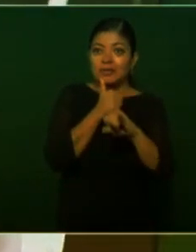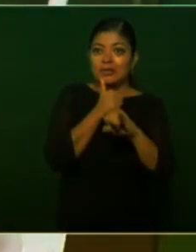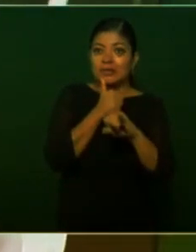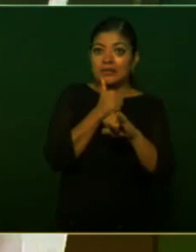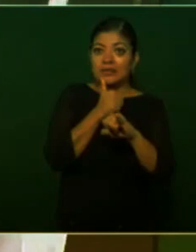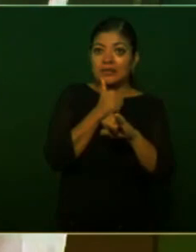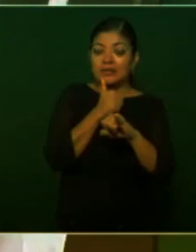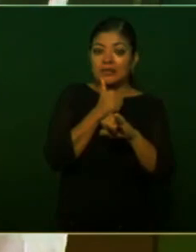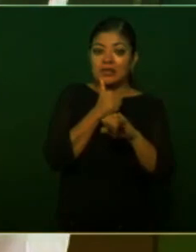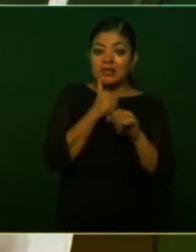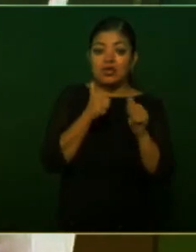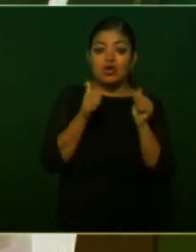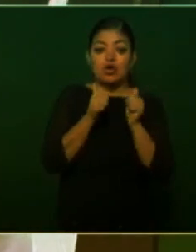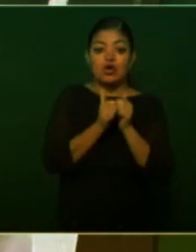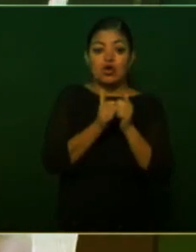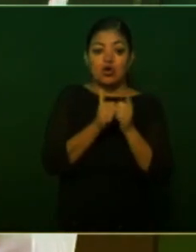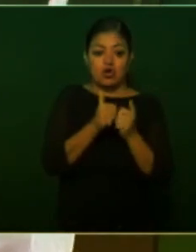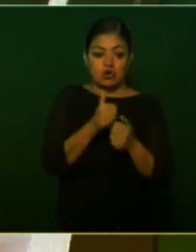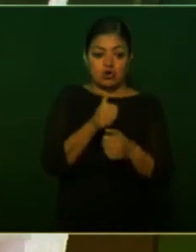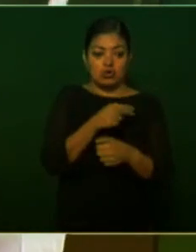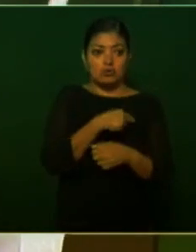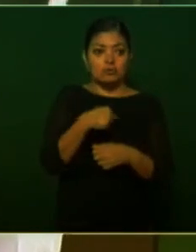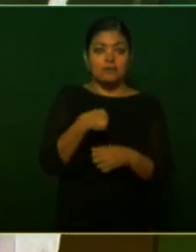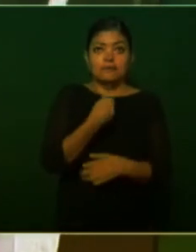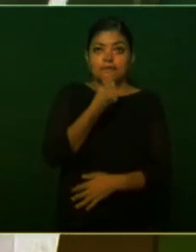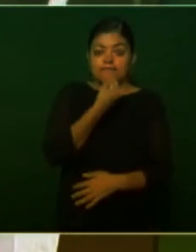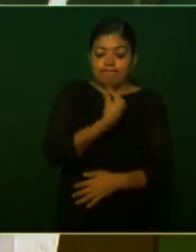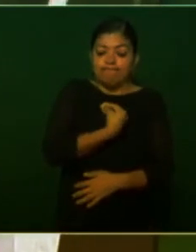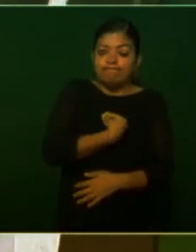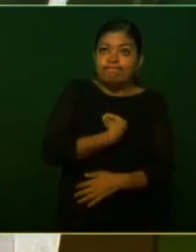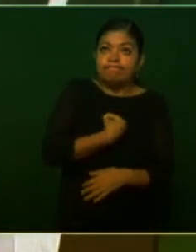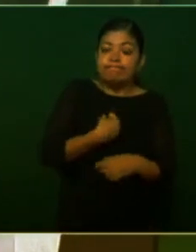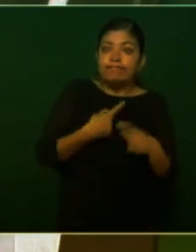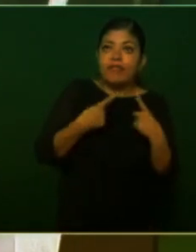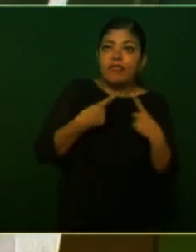a costa de nuestra dignidad,